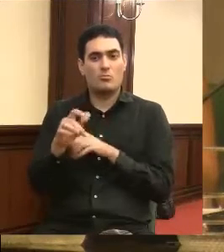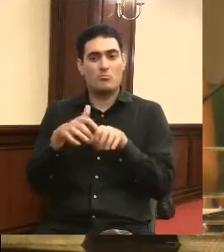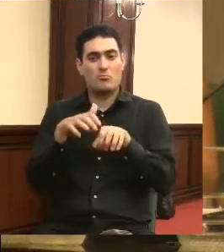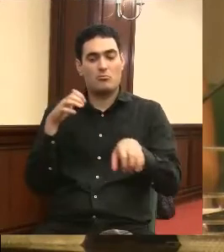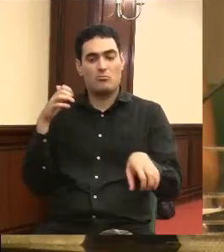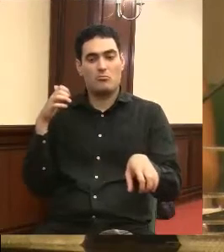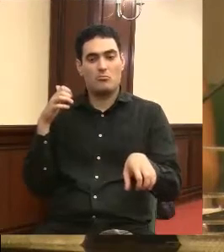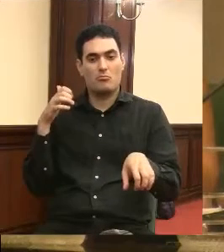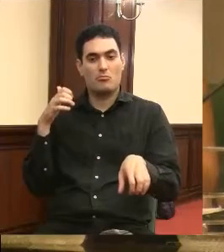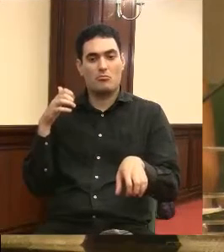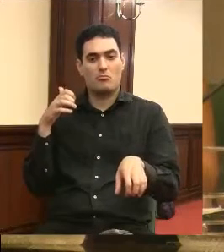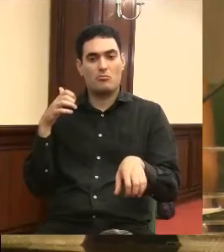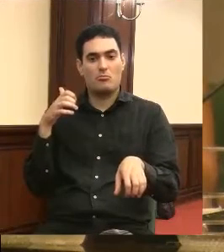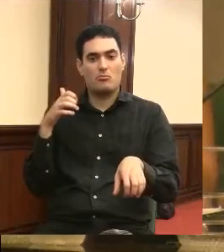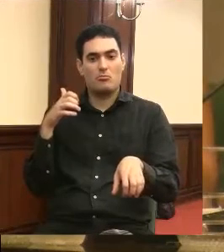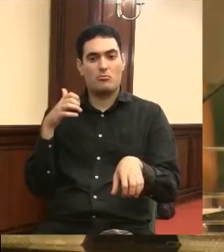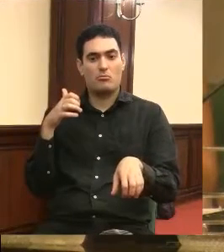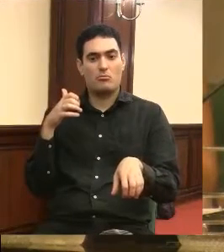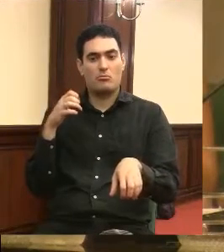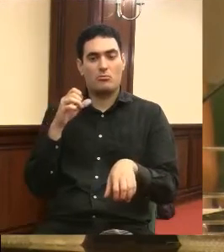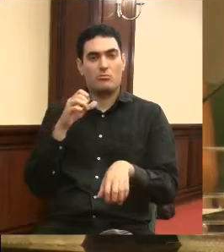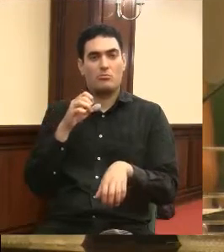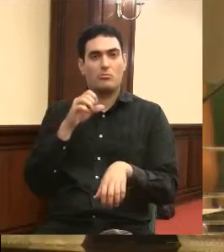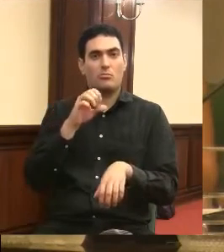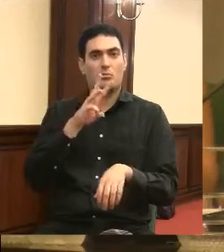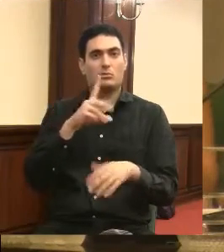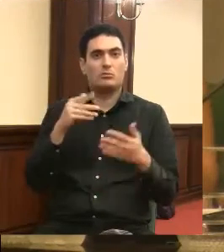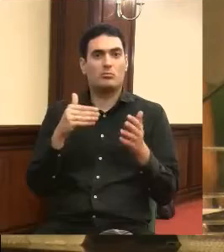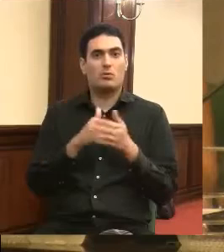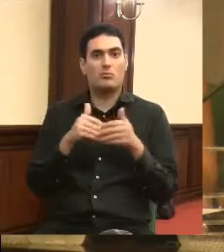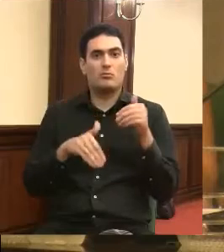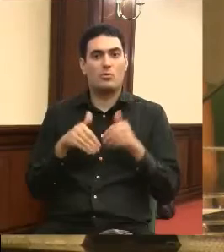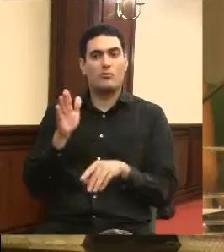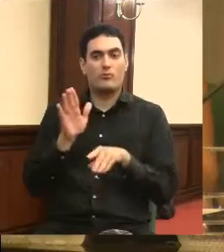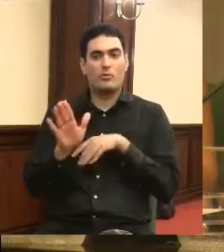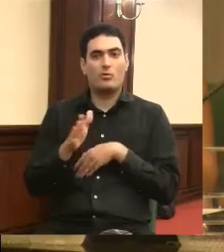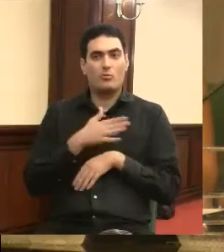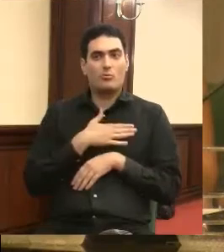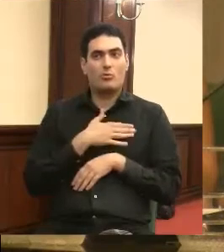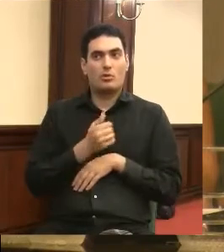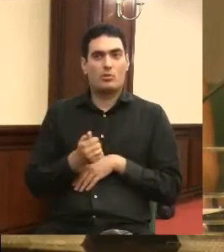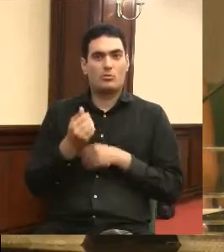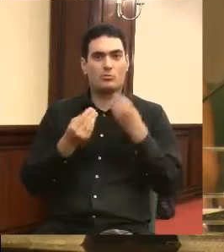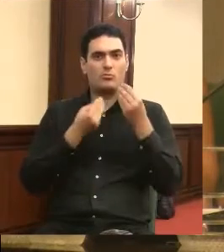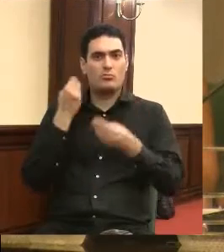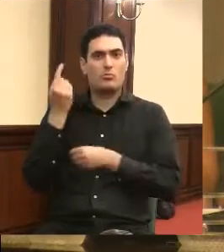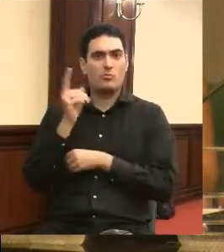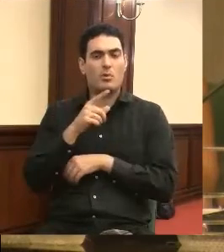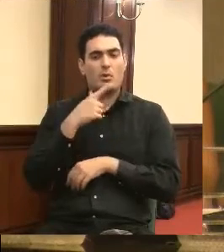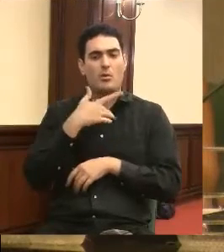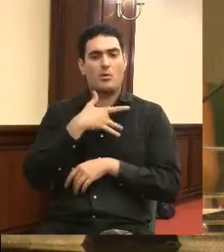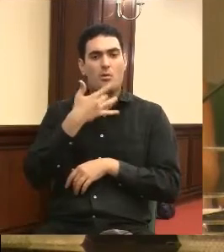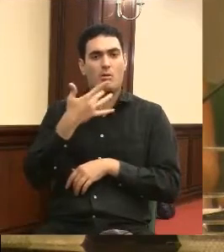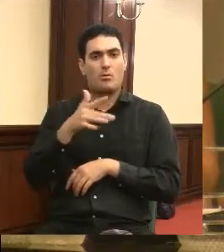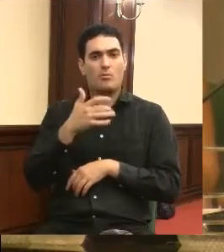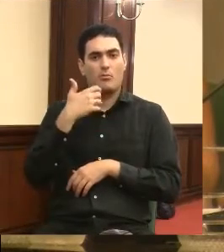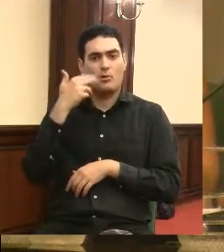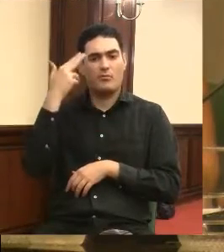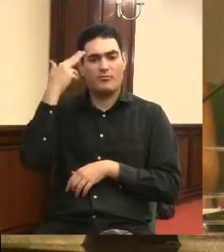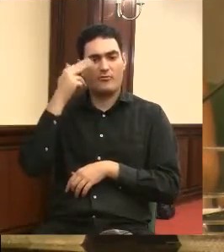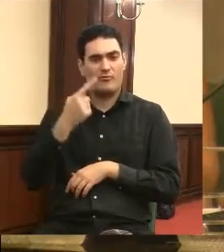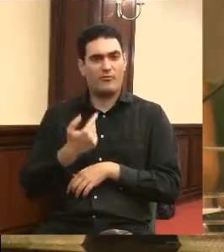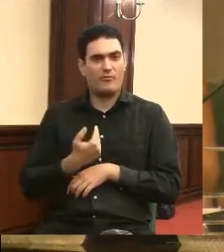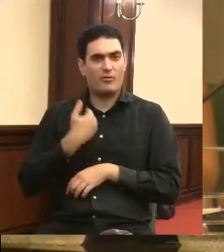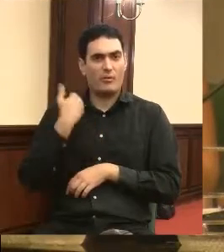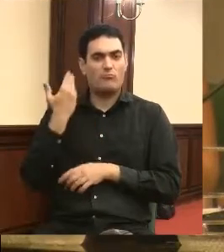grupo municipal del Partido Popular, mayoritario en la corporación y que recibió 36.000 votos de los vecinos de Móstoles y que no